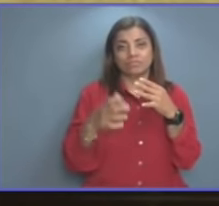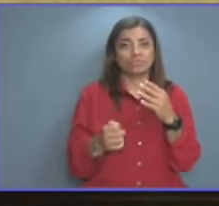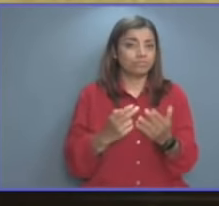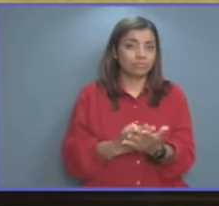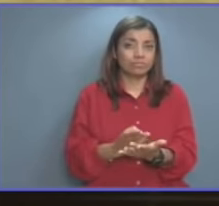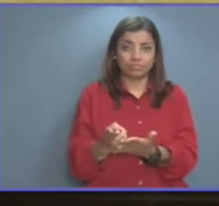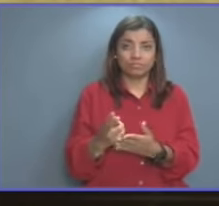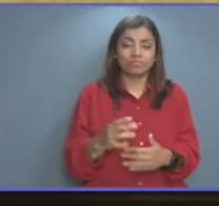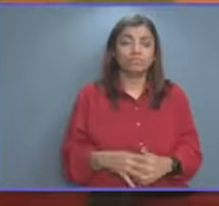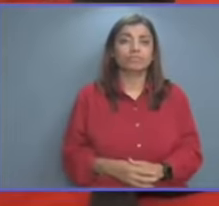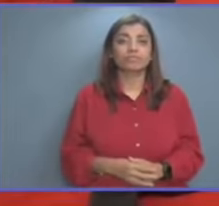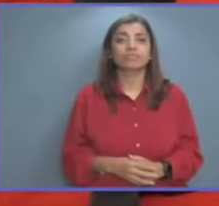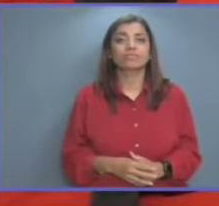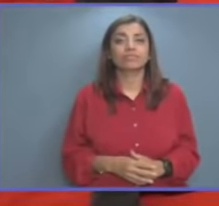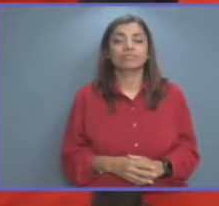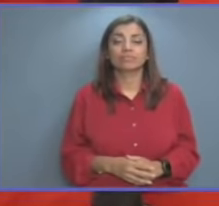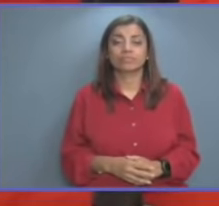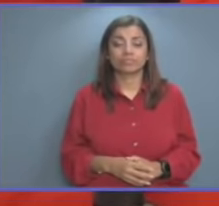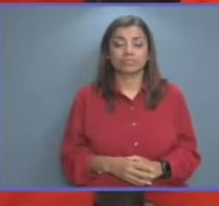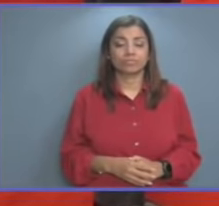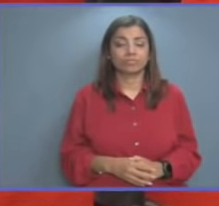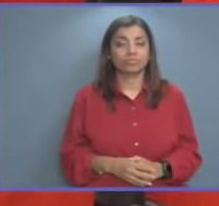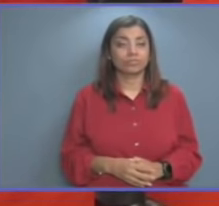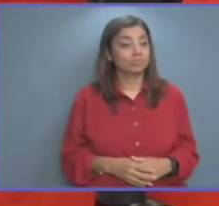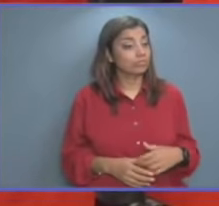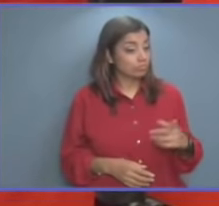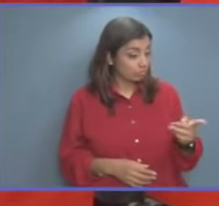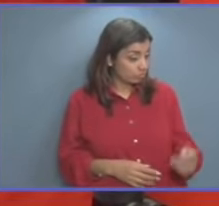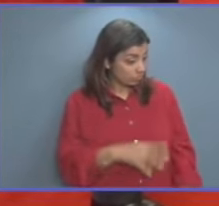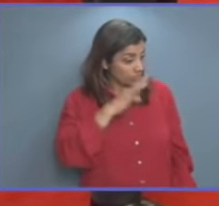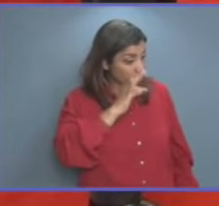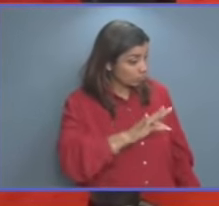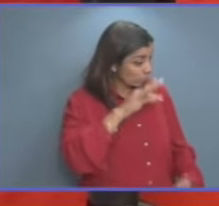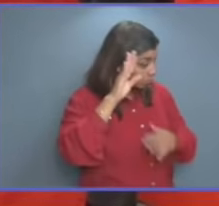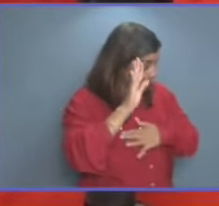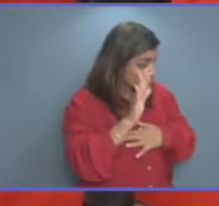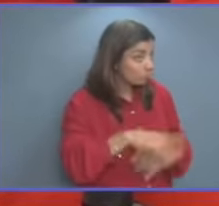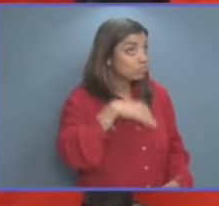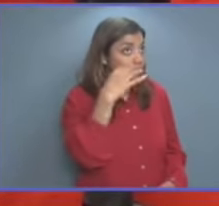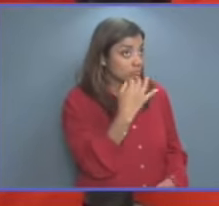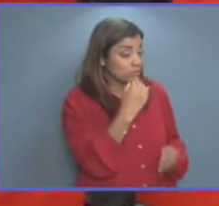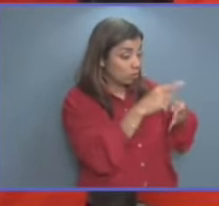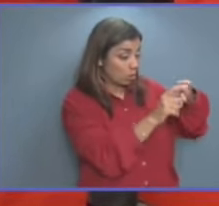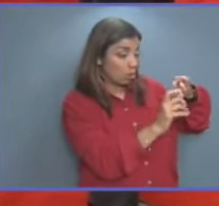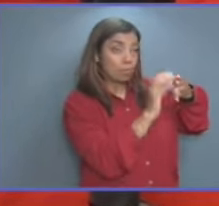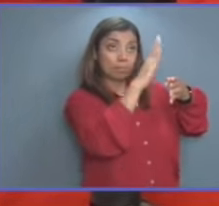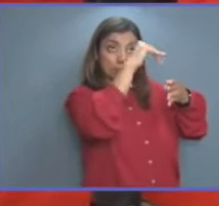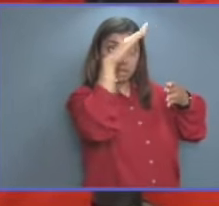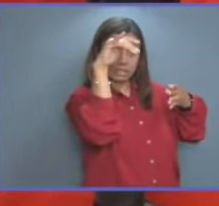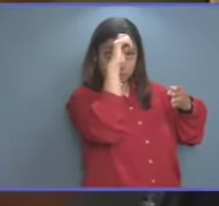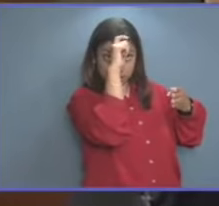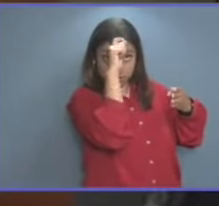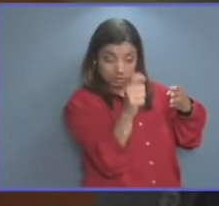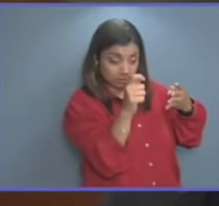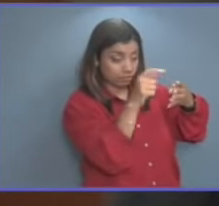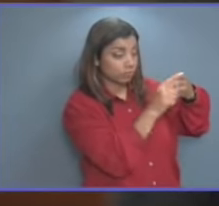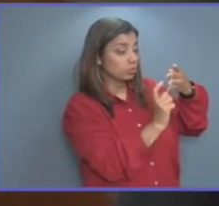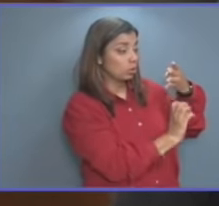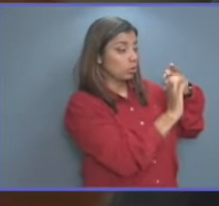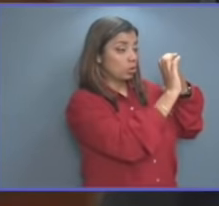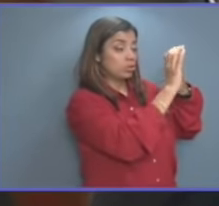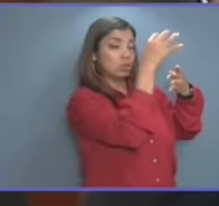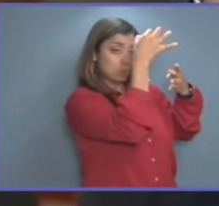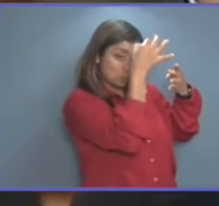transparente protesta bajo su palabra de honor ser fiel a la república cumplir